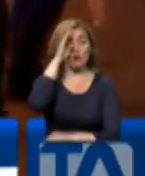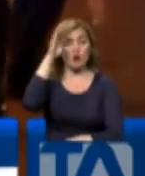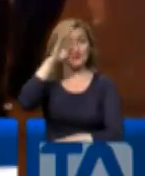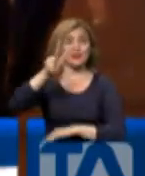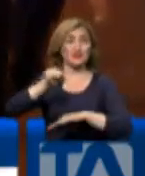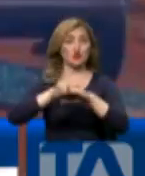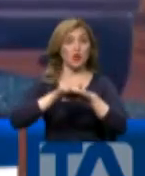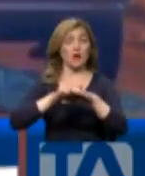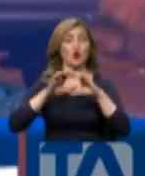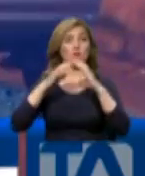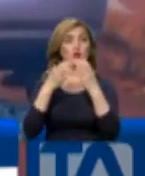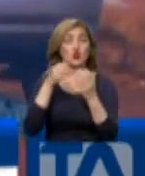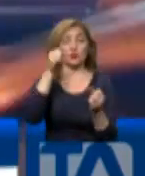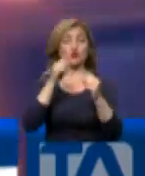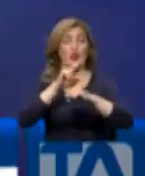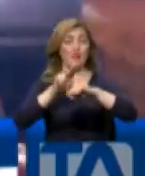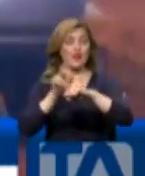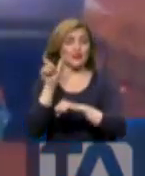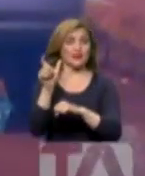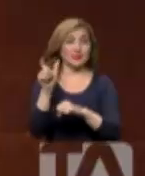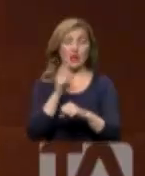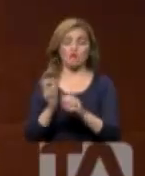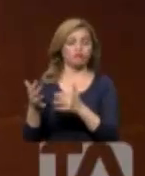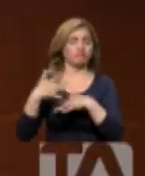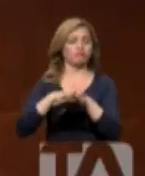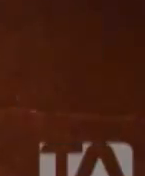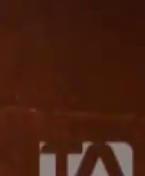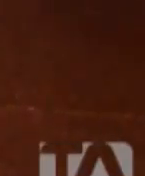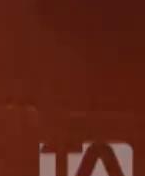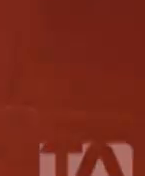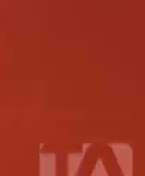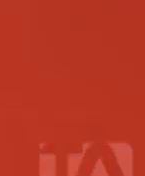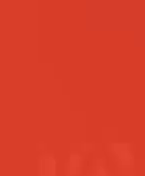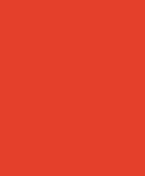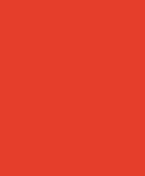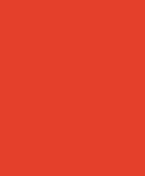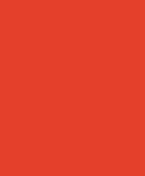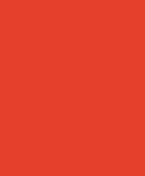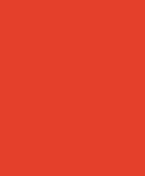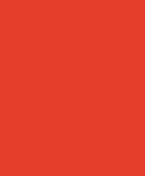Nacional y la CTE actúen de manera efectiva. Catalina García, 24 horas.